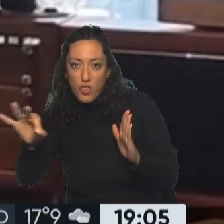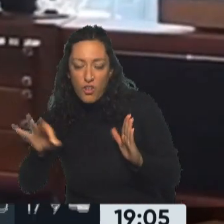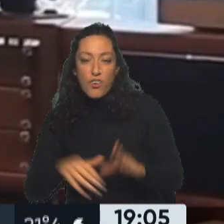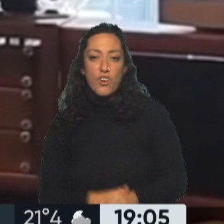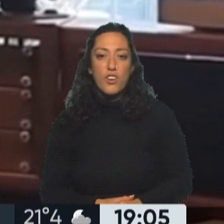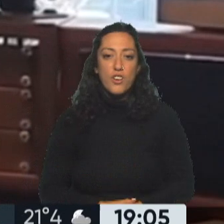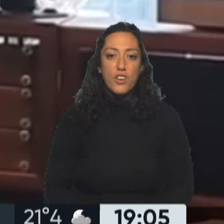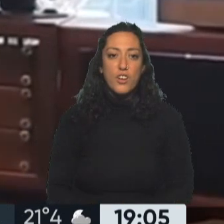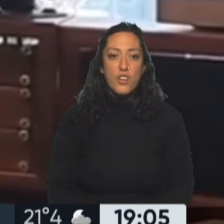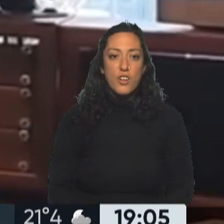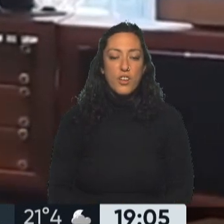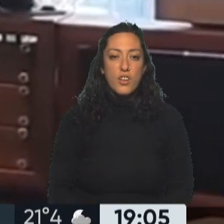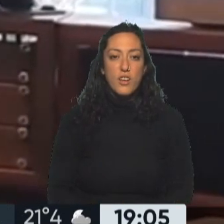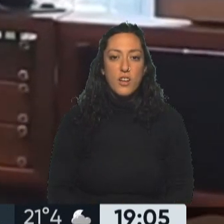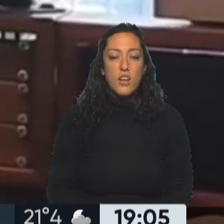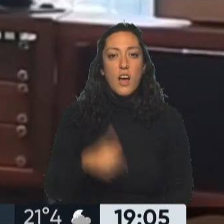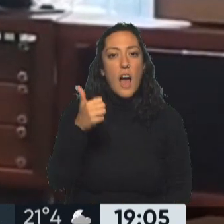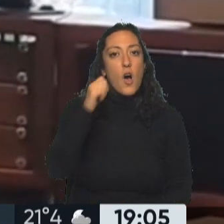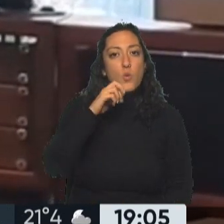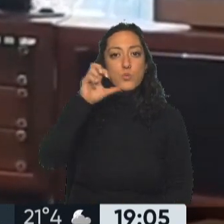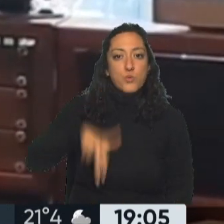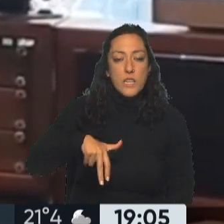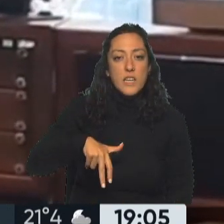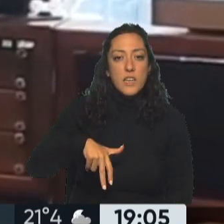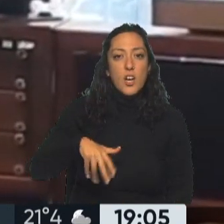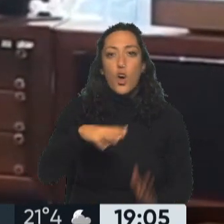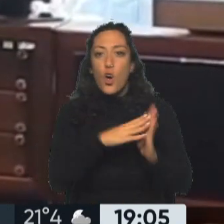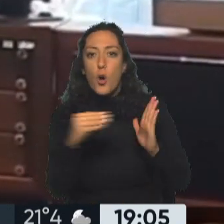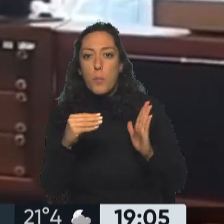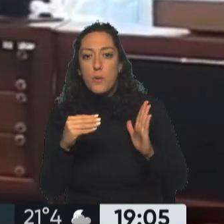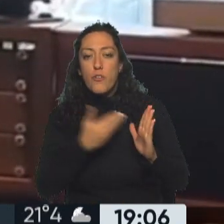no Charlie Agustín cantando Fito ahí está